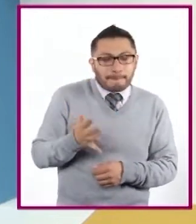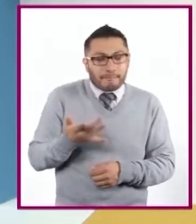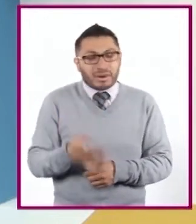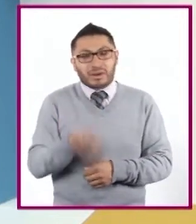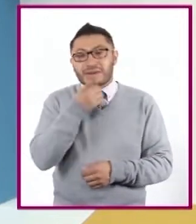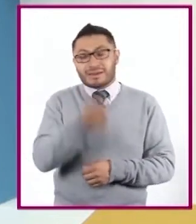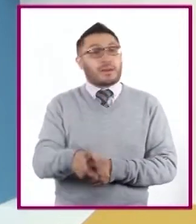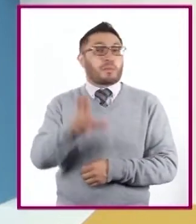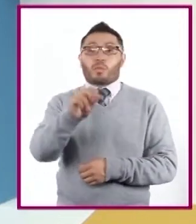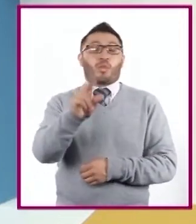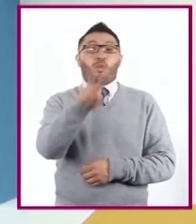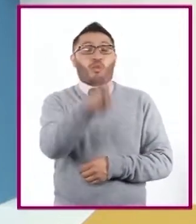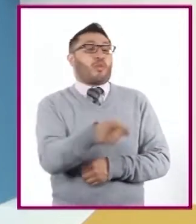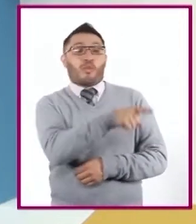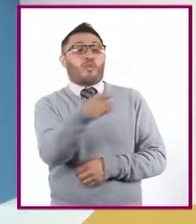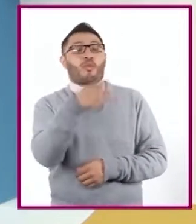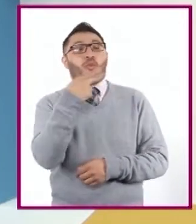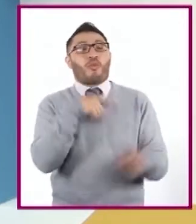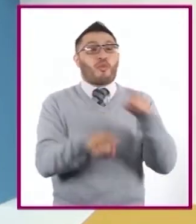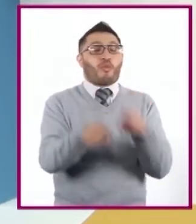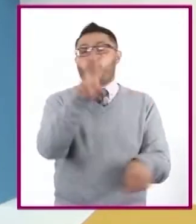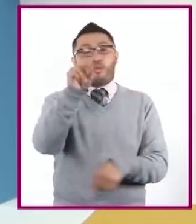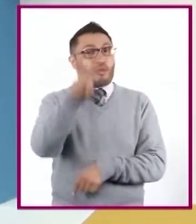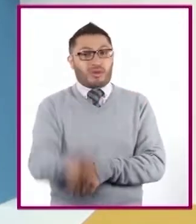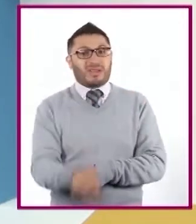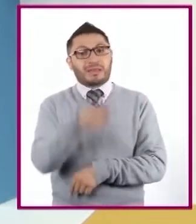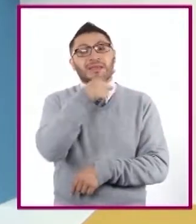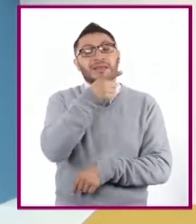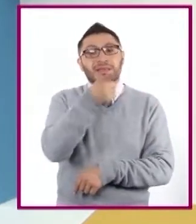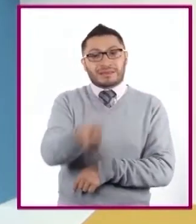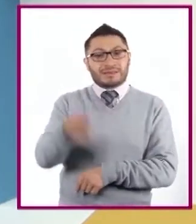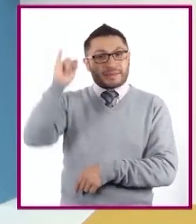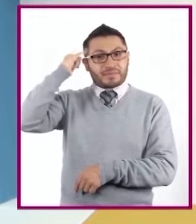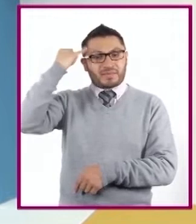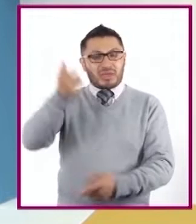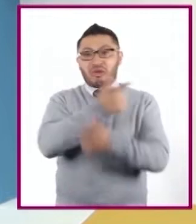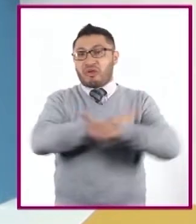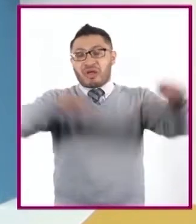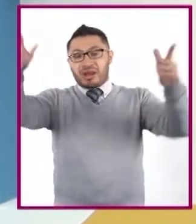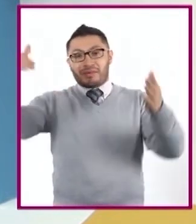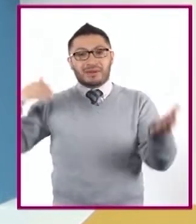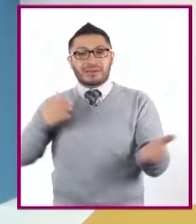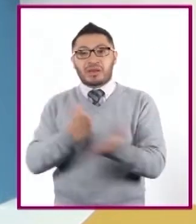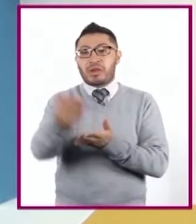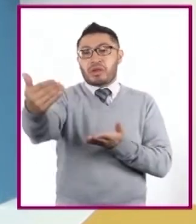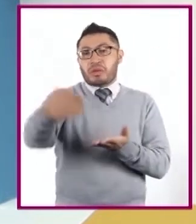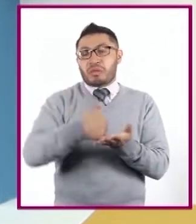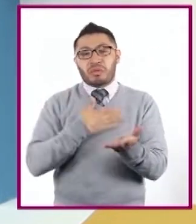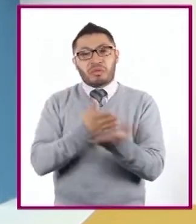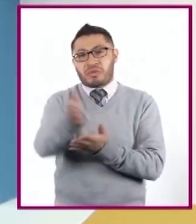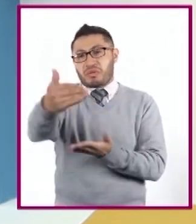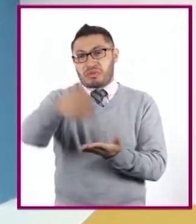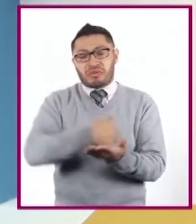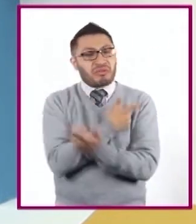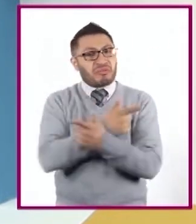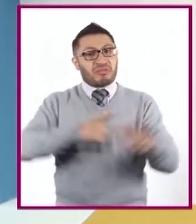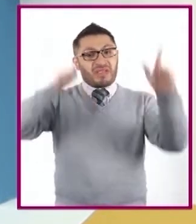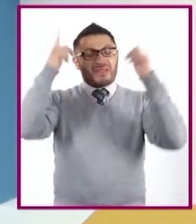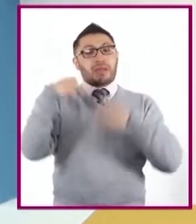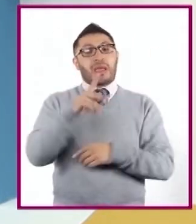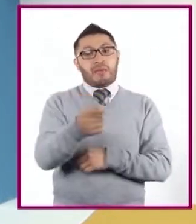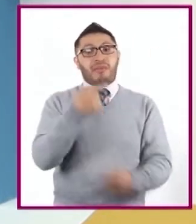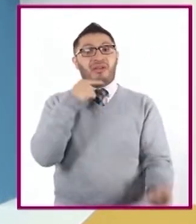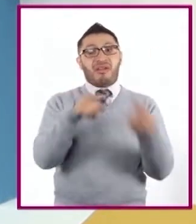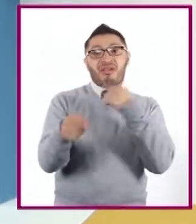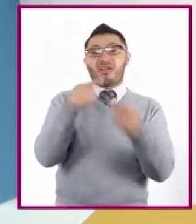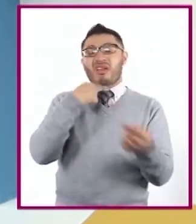las acusaciones y decían que los indios eran libres de entrar y salir del obraje a su antojo, pero que los acusaban